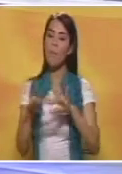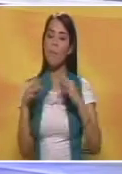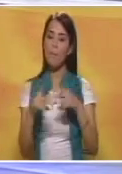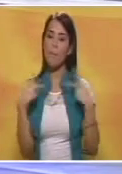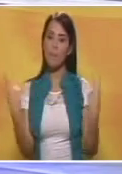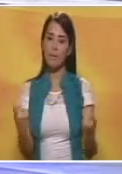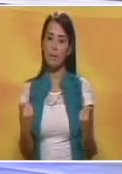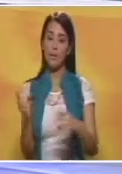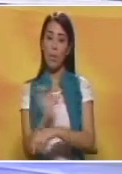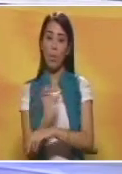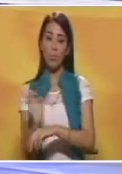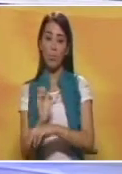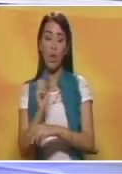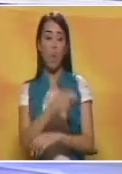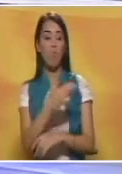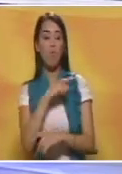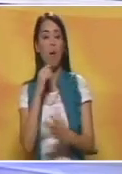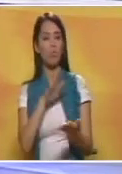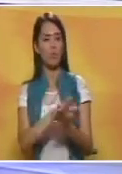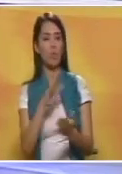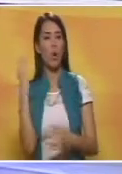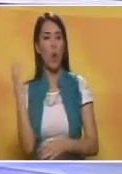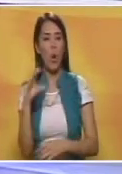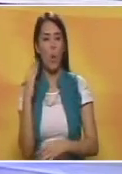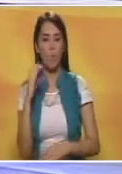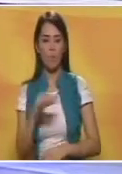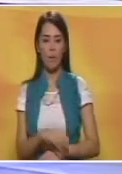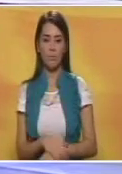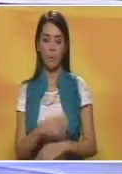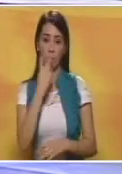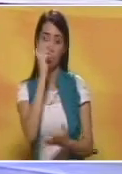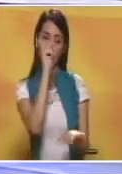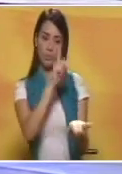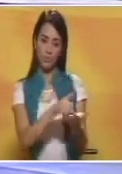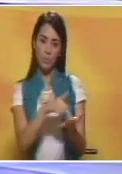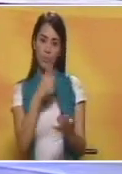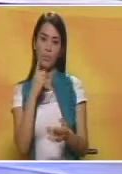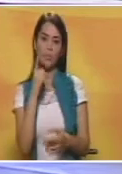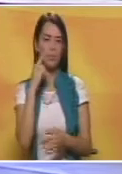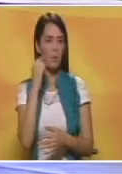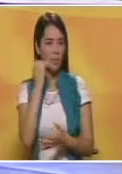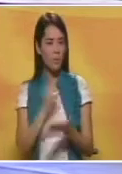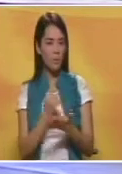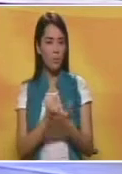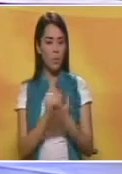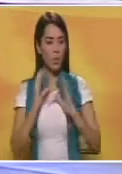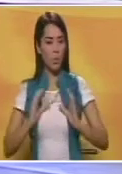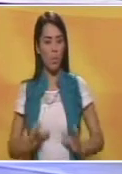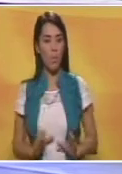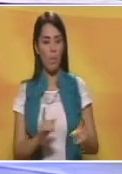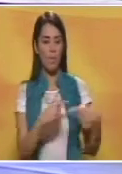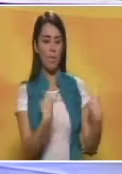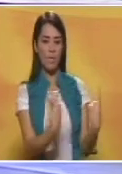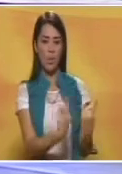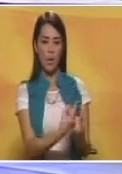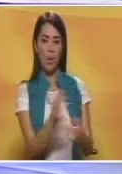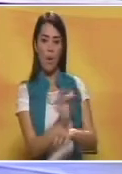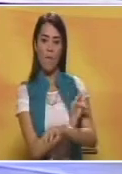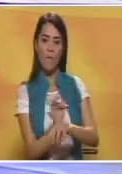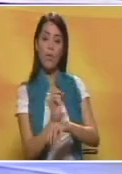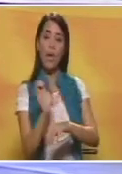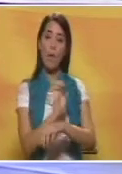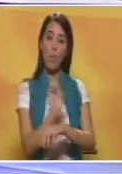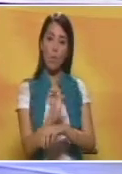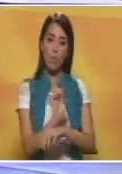comercio ha asesinado en colombia viajarán al vecino país para confirmar si los cadáveres se encontraron en la zona de tumaco fronteriza con